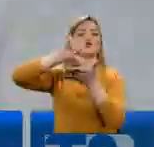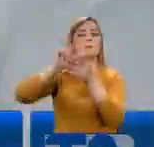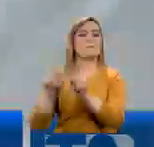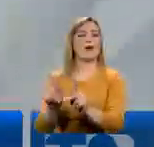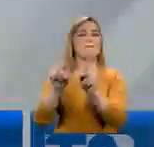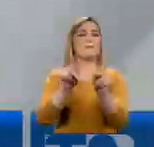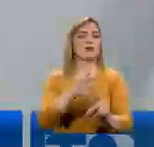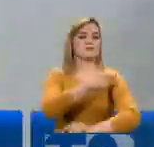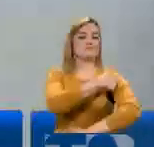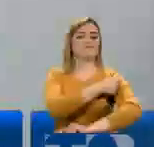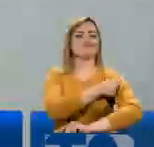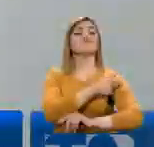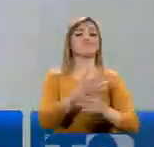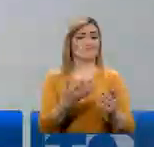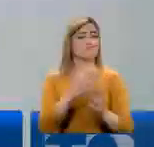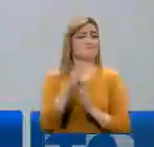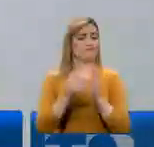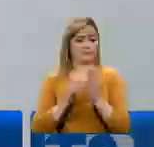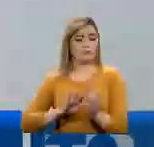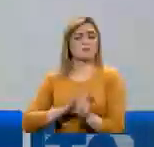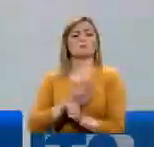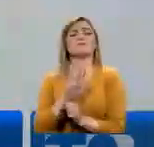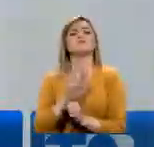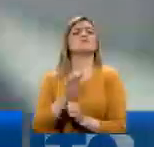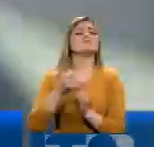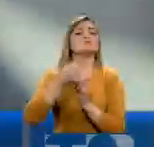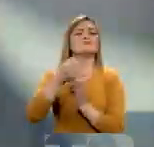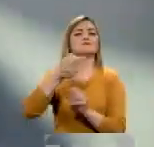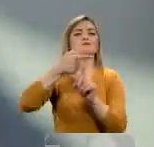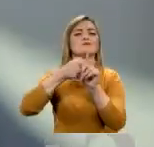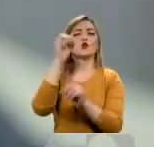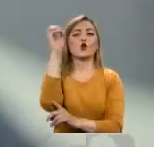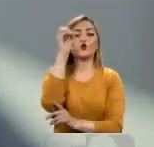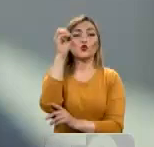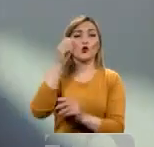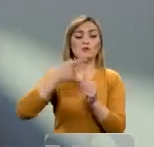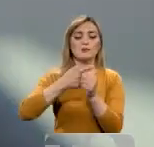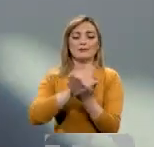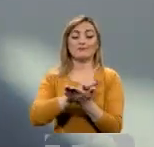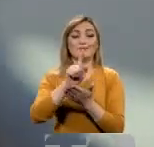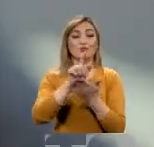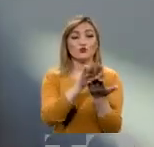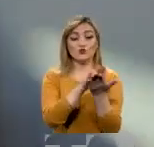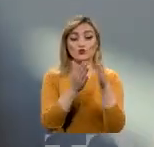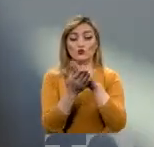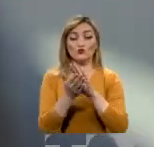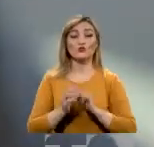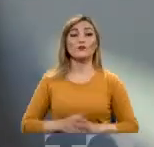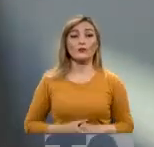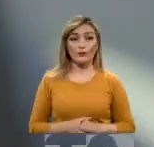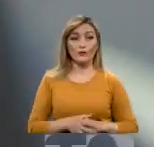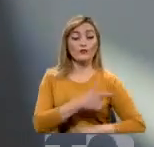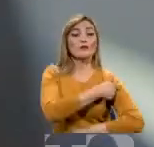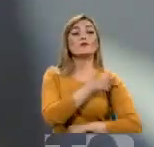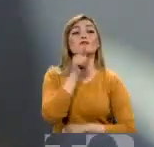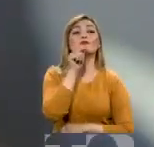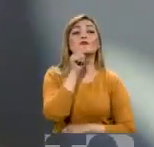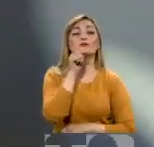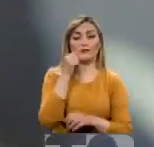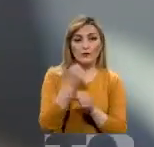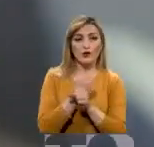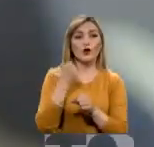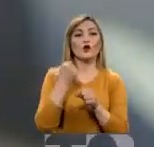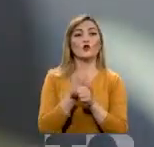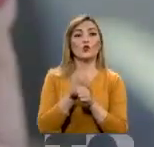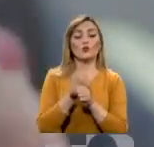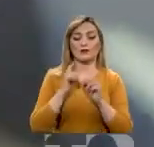para distribuir una vacuna contra el COVID-19 a fines de octubre o a principios de noviembre. Los primeros en recibirla serán los